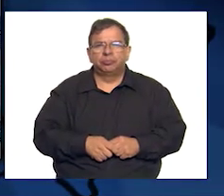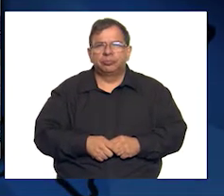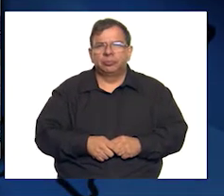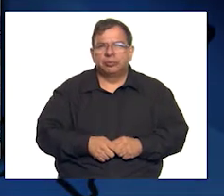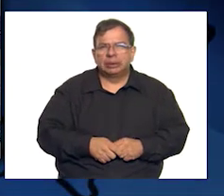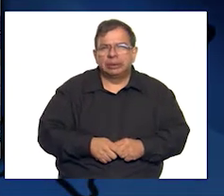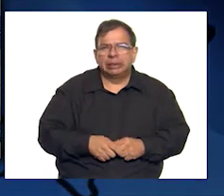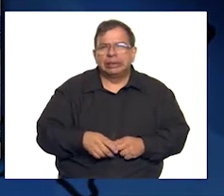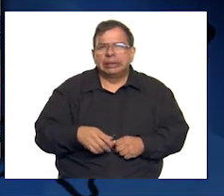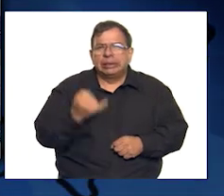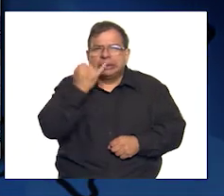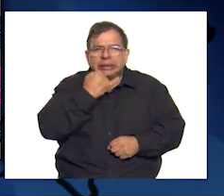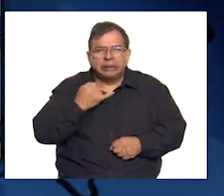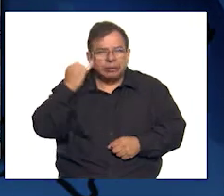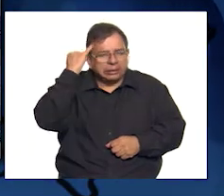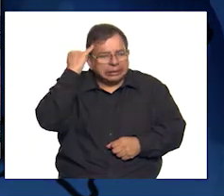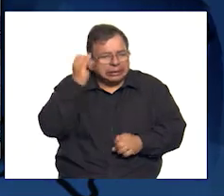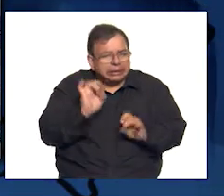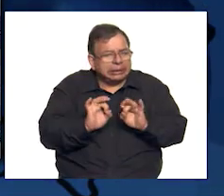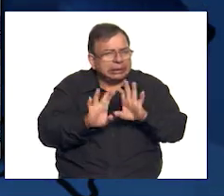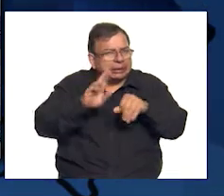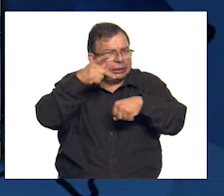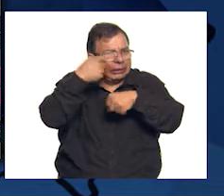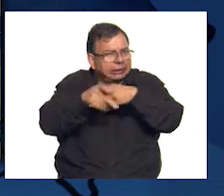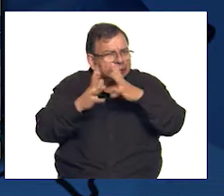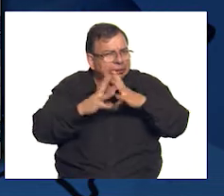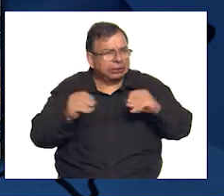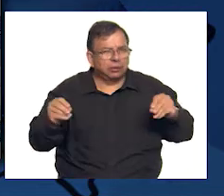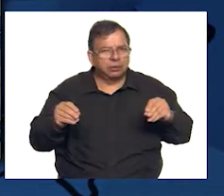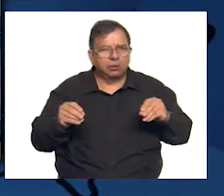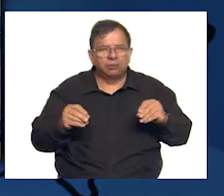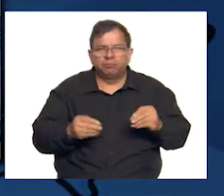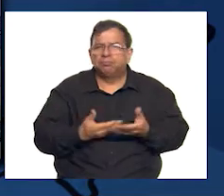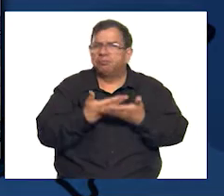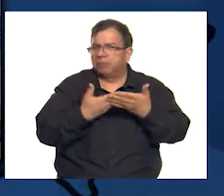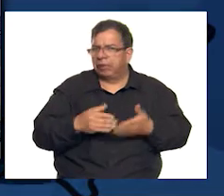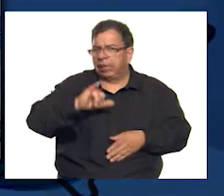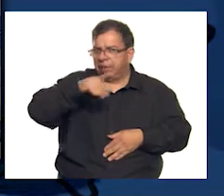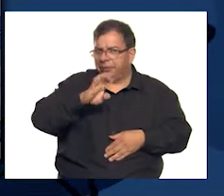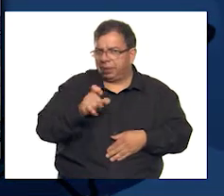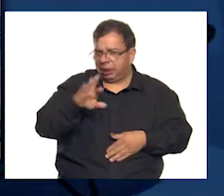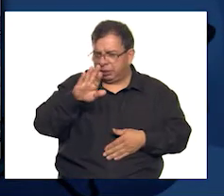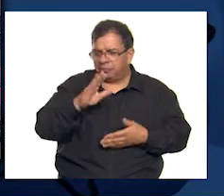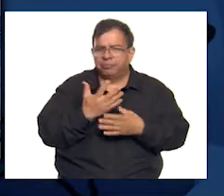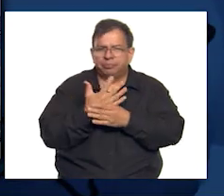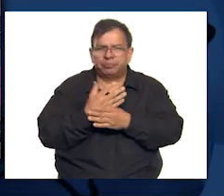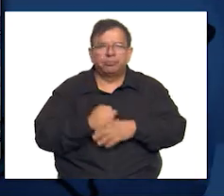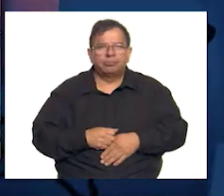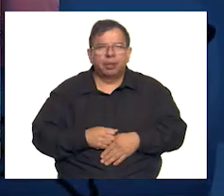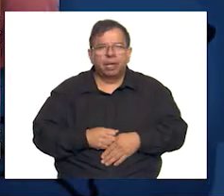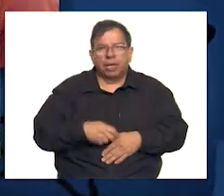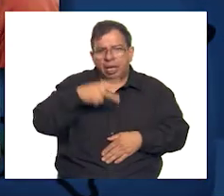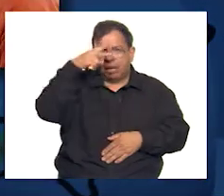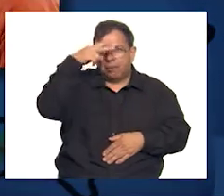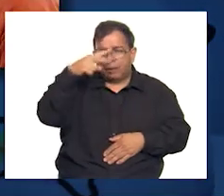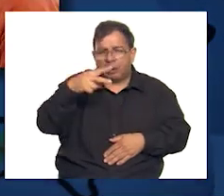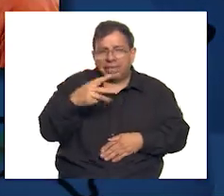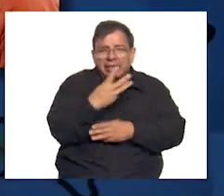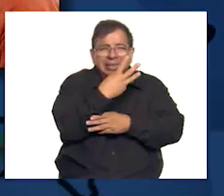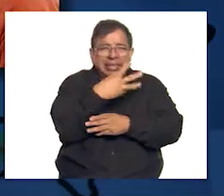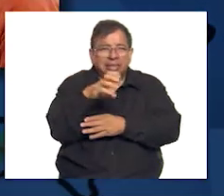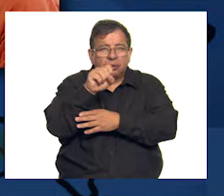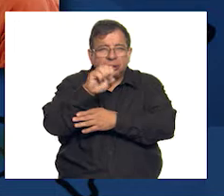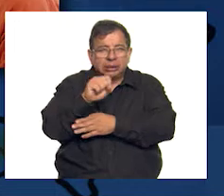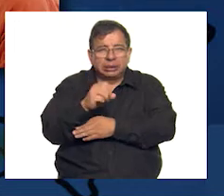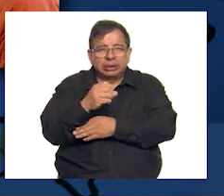Lenguas indígenas nacionales en riesgo de desaparecer. Presentación, Javier López Sánchez. En México se hablan